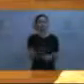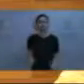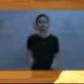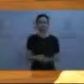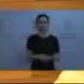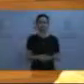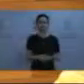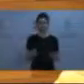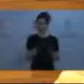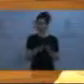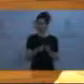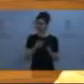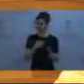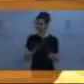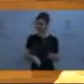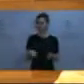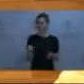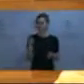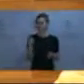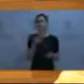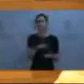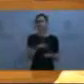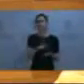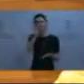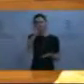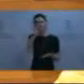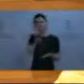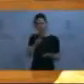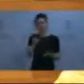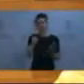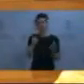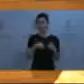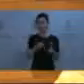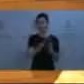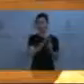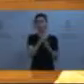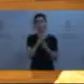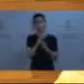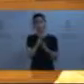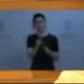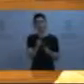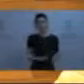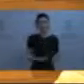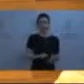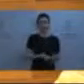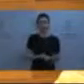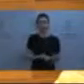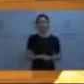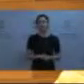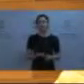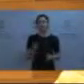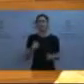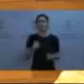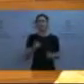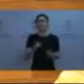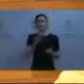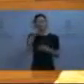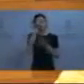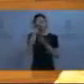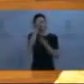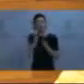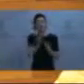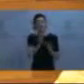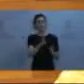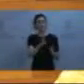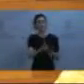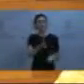grupo parlamentario en el pasado ya denunció alguna situación de este tipo, ¿no? Pero yo le haría una reflexión. Cuando surge un